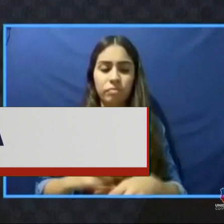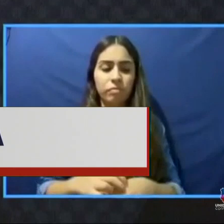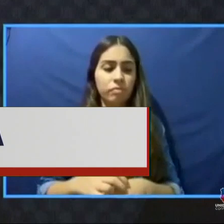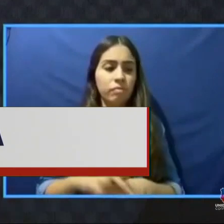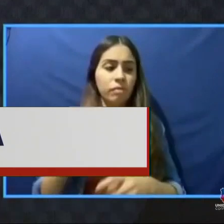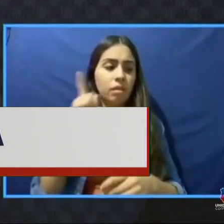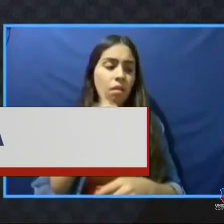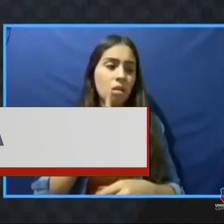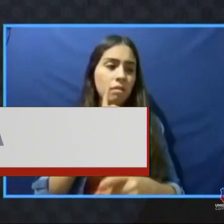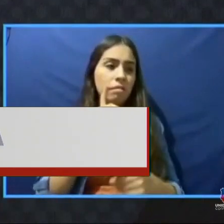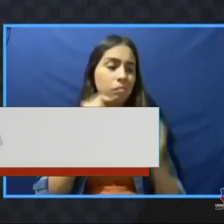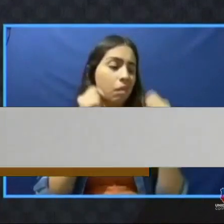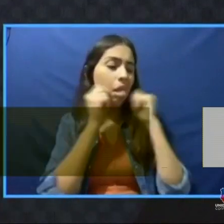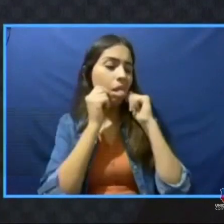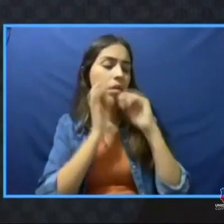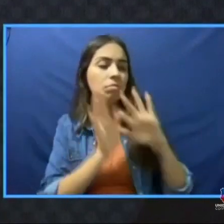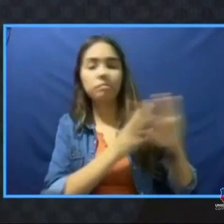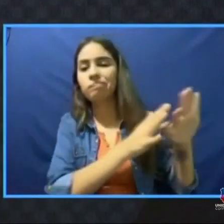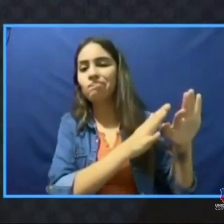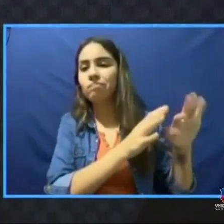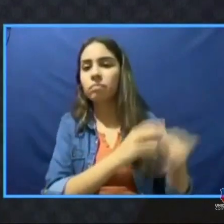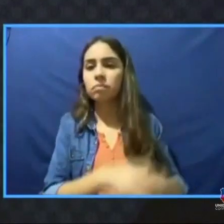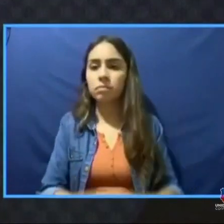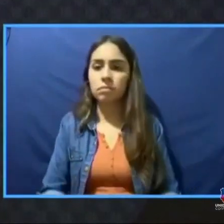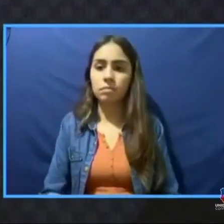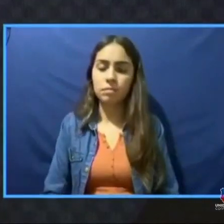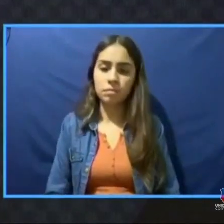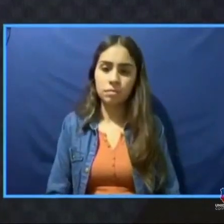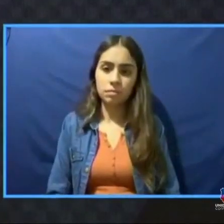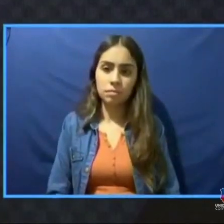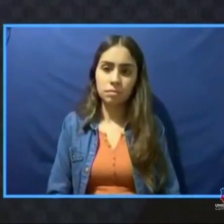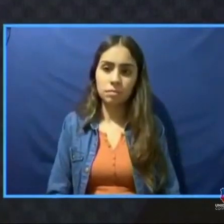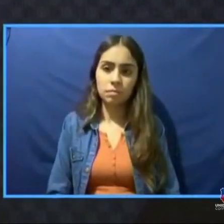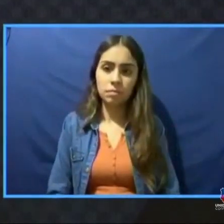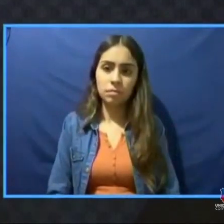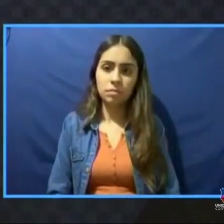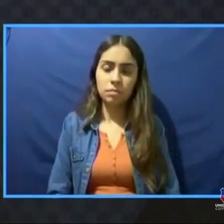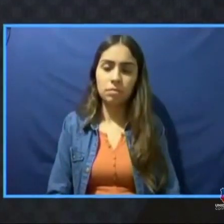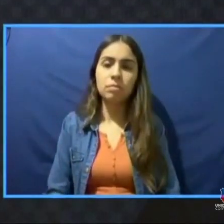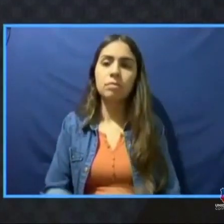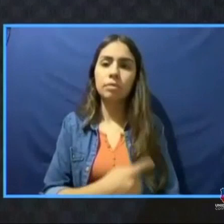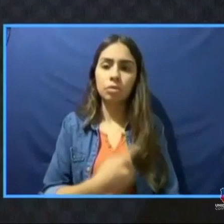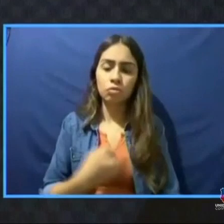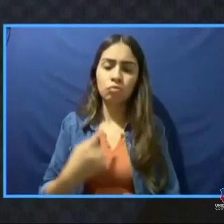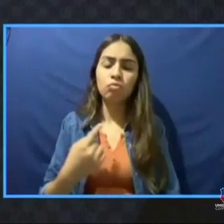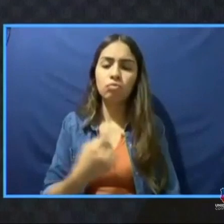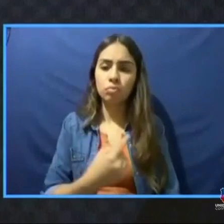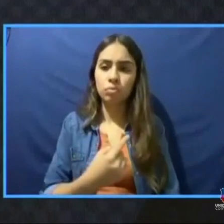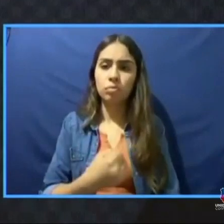en esta decisión. Y por supuesto que vamos a apelar esta